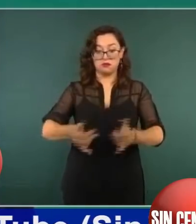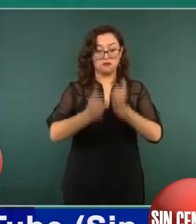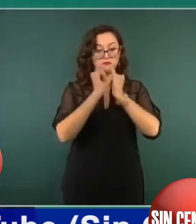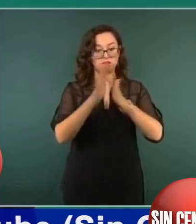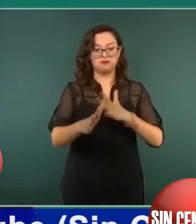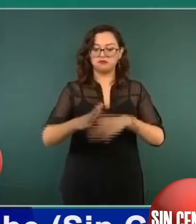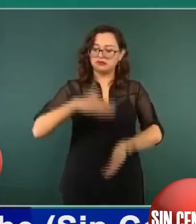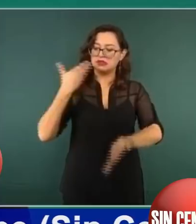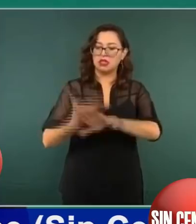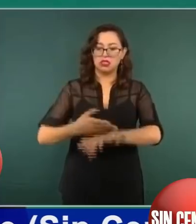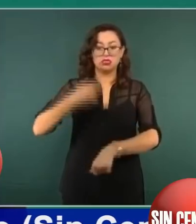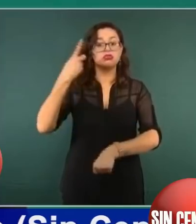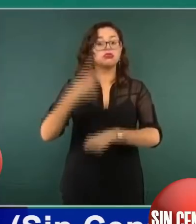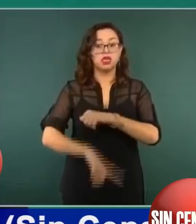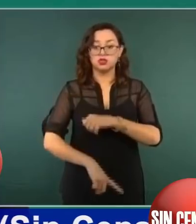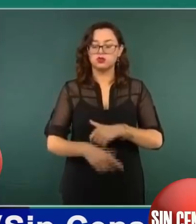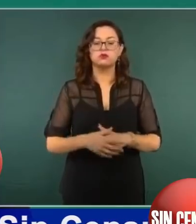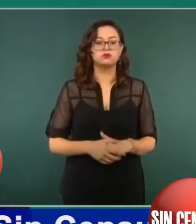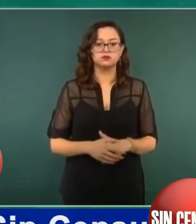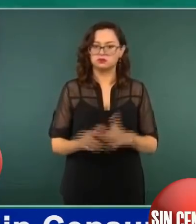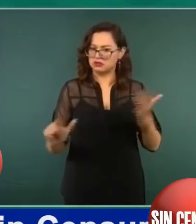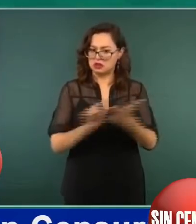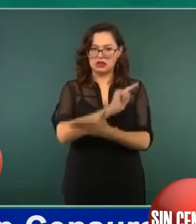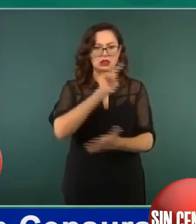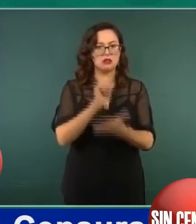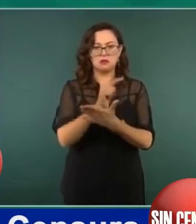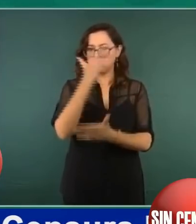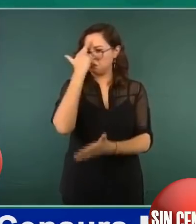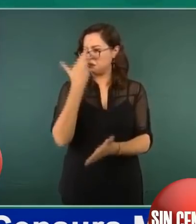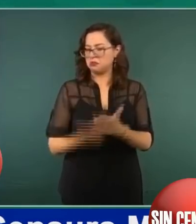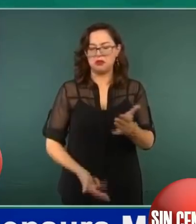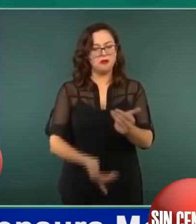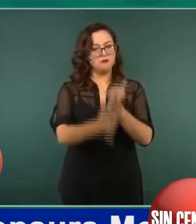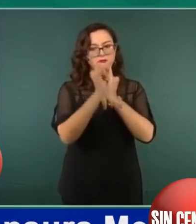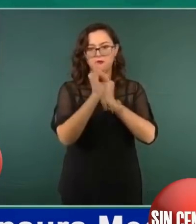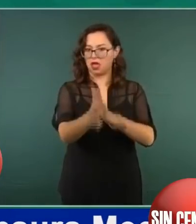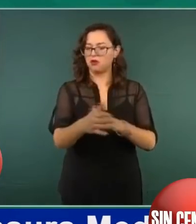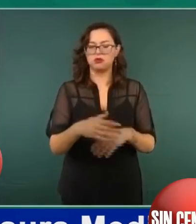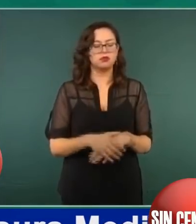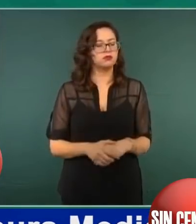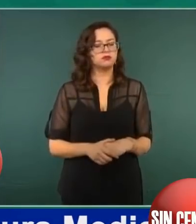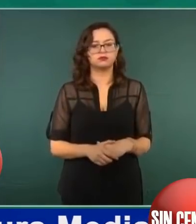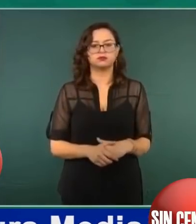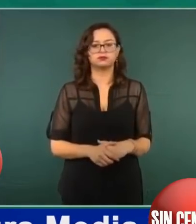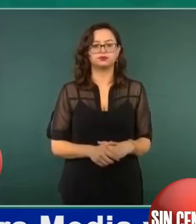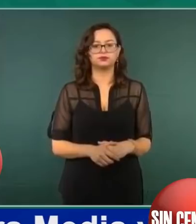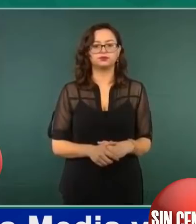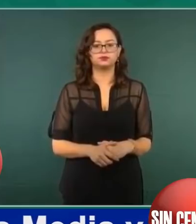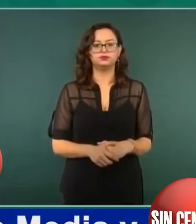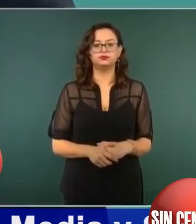Es como un crimen, un fraude electoral.